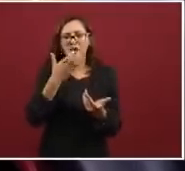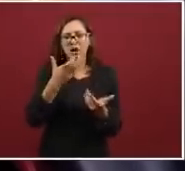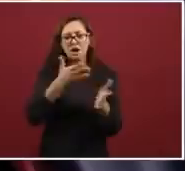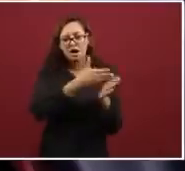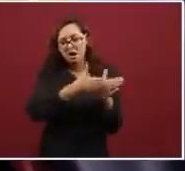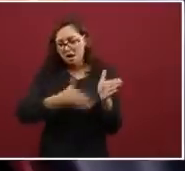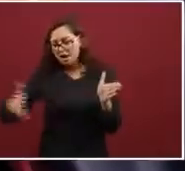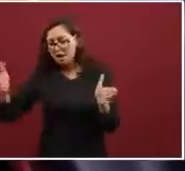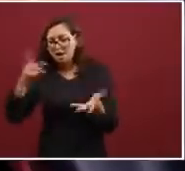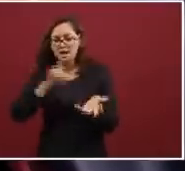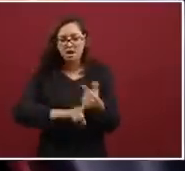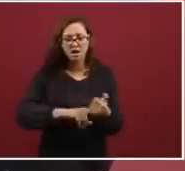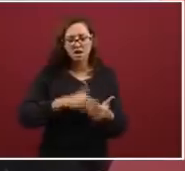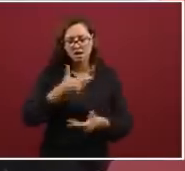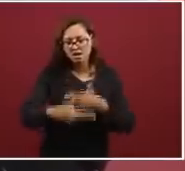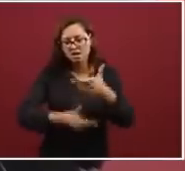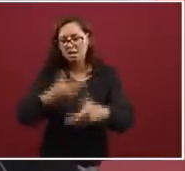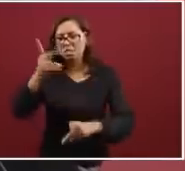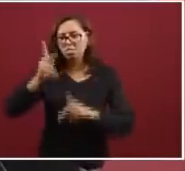procedimientos,